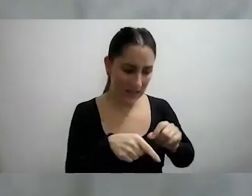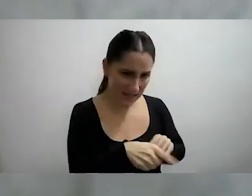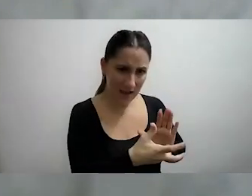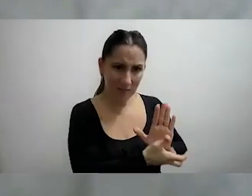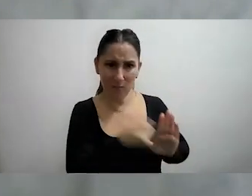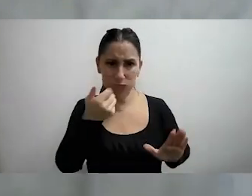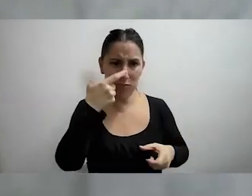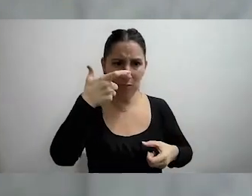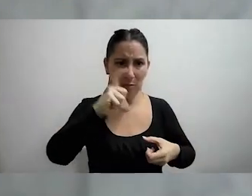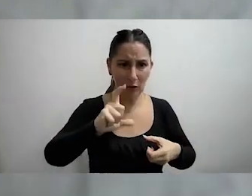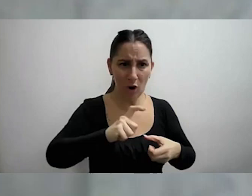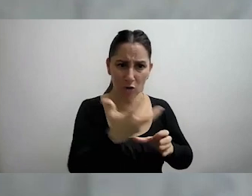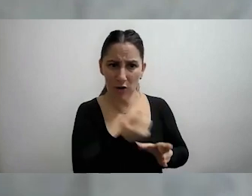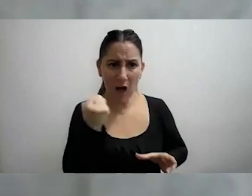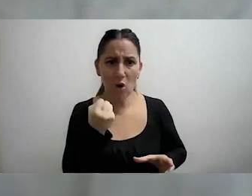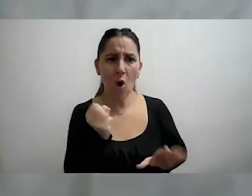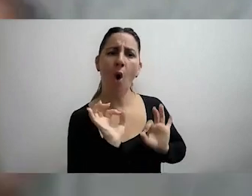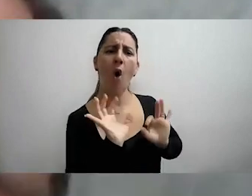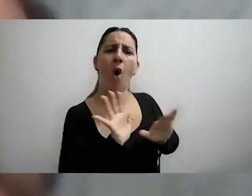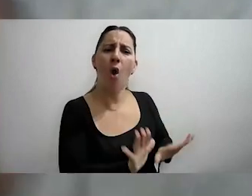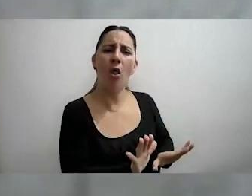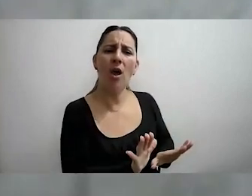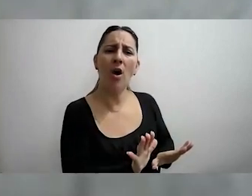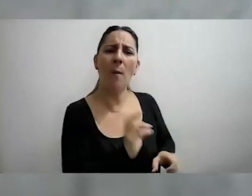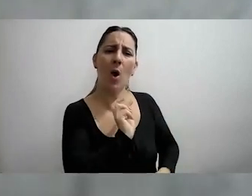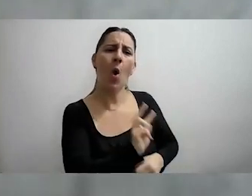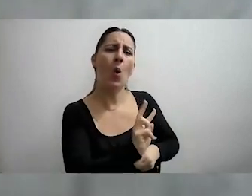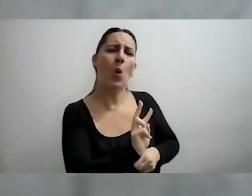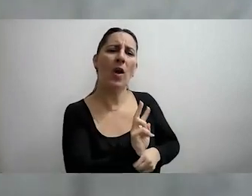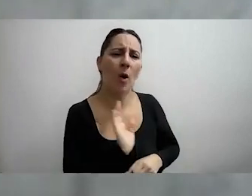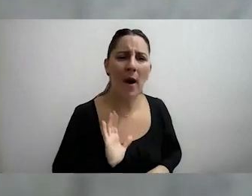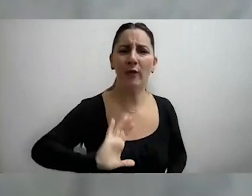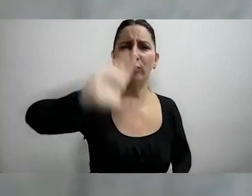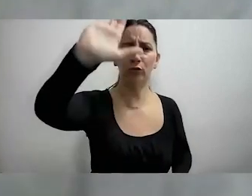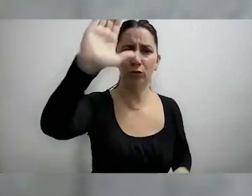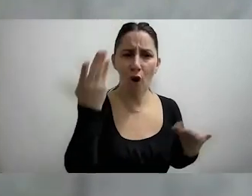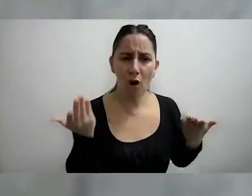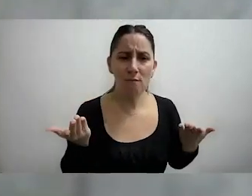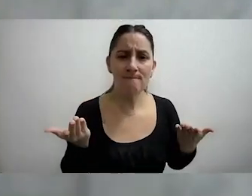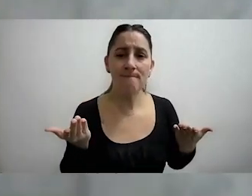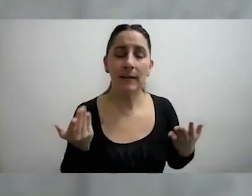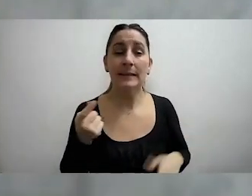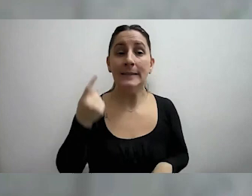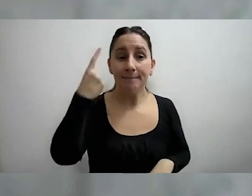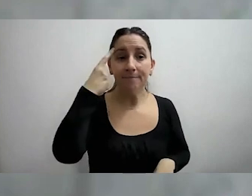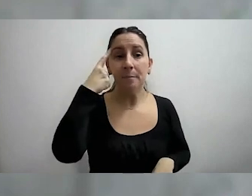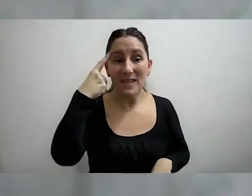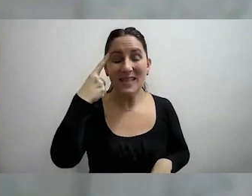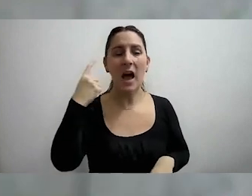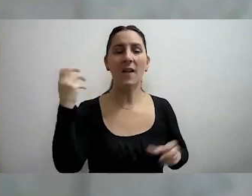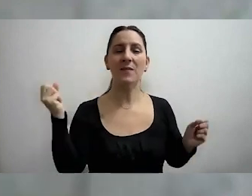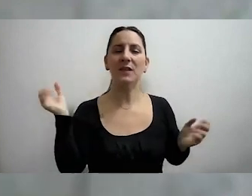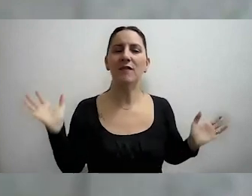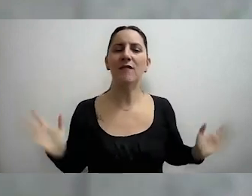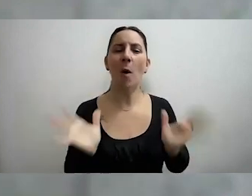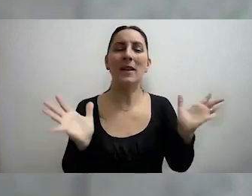contaminación ahora? ¿Lo dejo porque estoy preservando las generaciones futuras? Lo que hay que ver y fomentar a nivel industrial es ver de